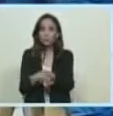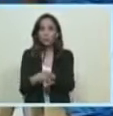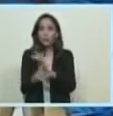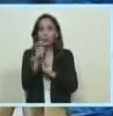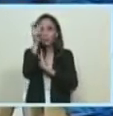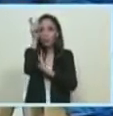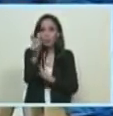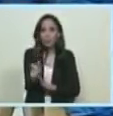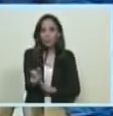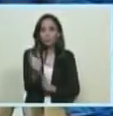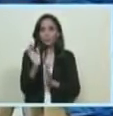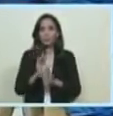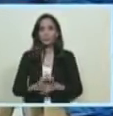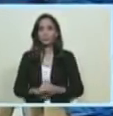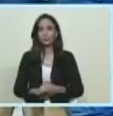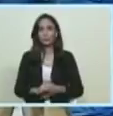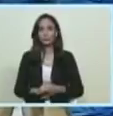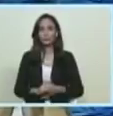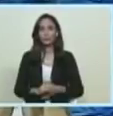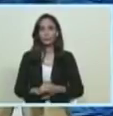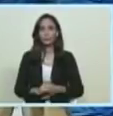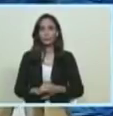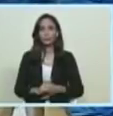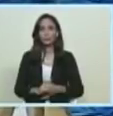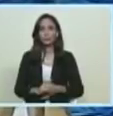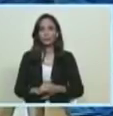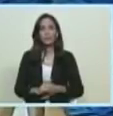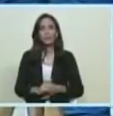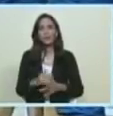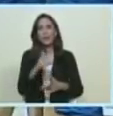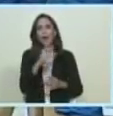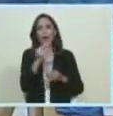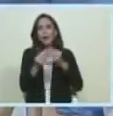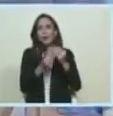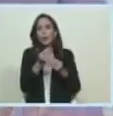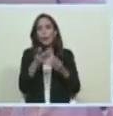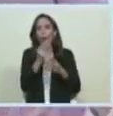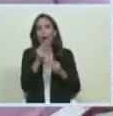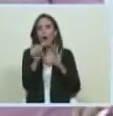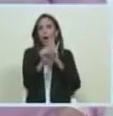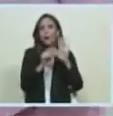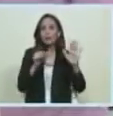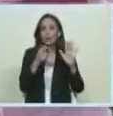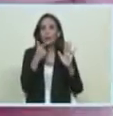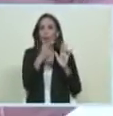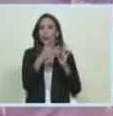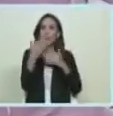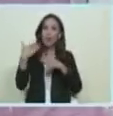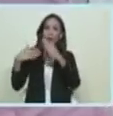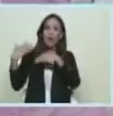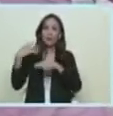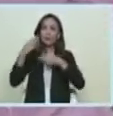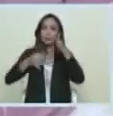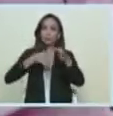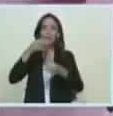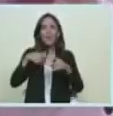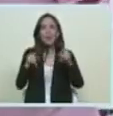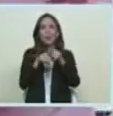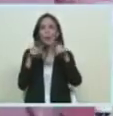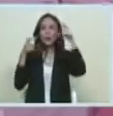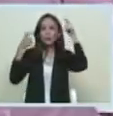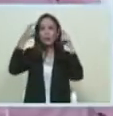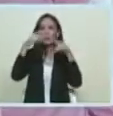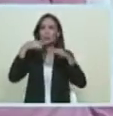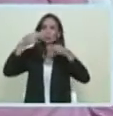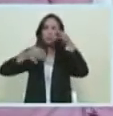completa de estos ciudadanos. Esto no sería posible sin la articulación, como nos decía el comandante Chávez, como